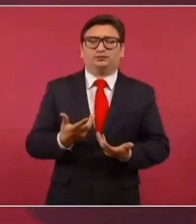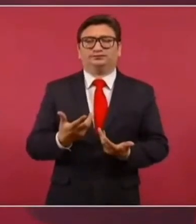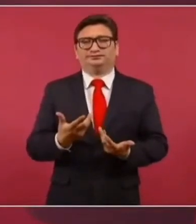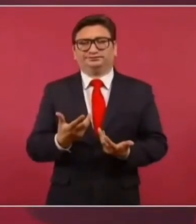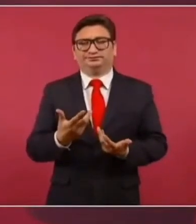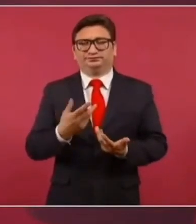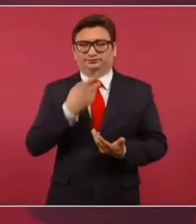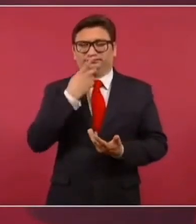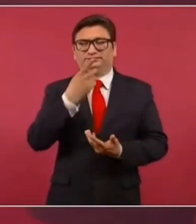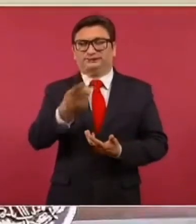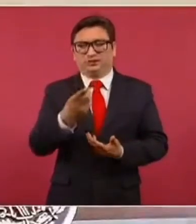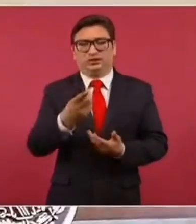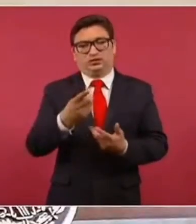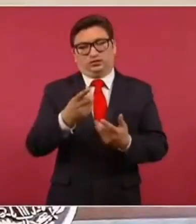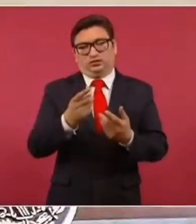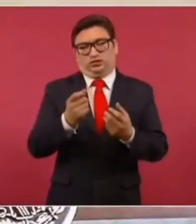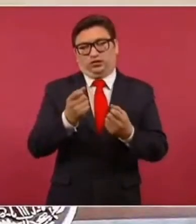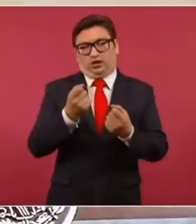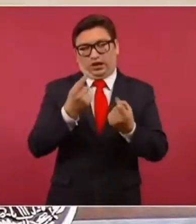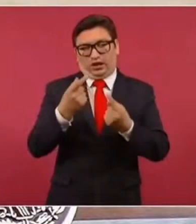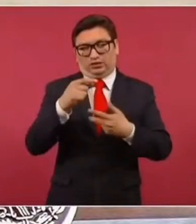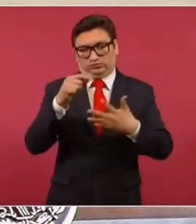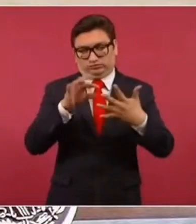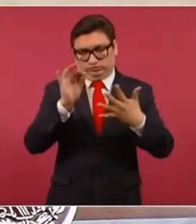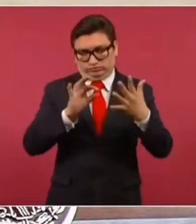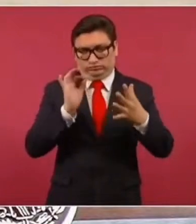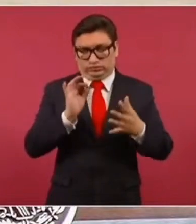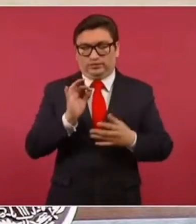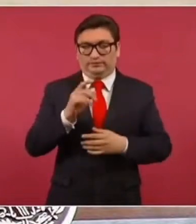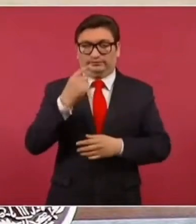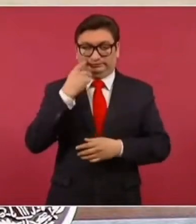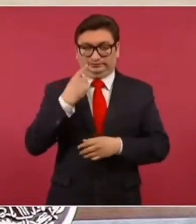les digo algunas cosas. Primero,